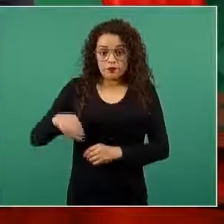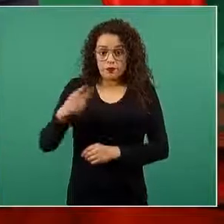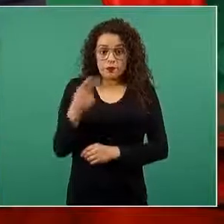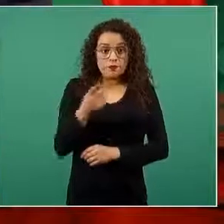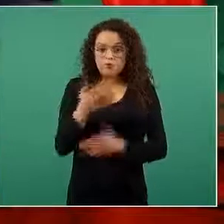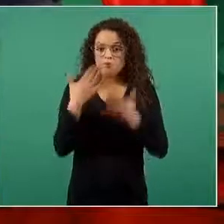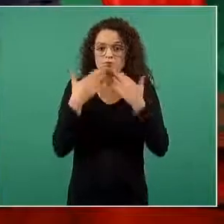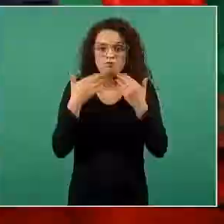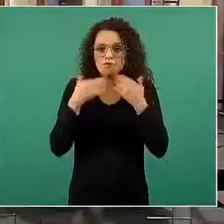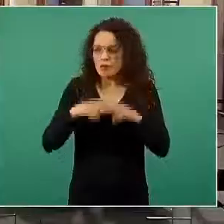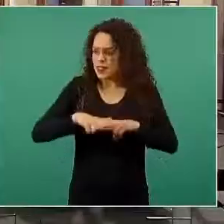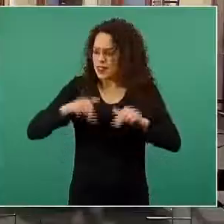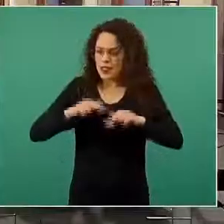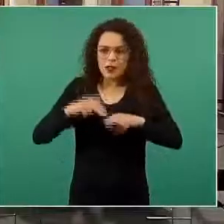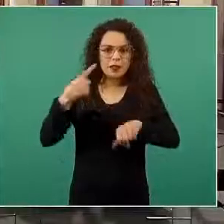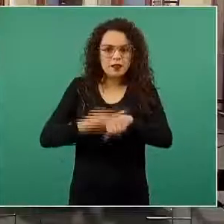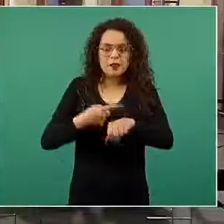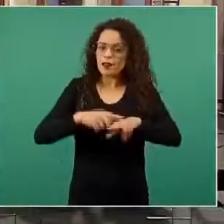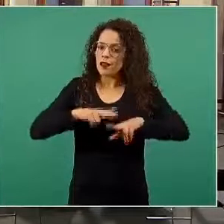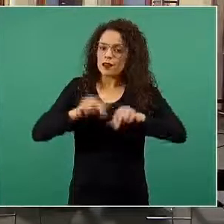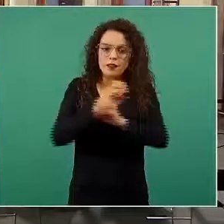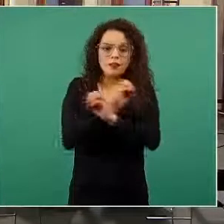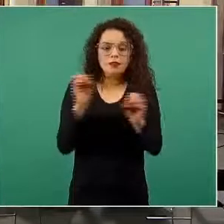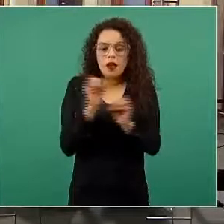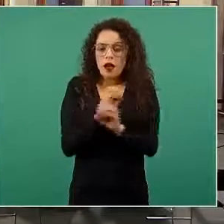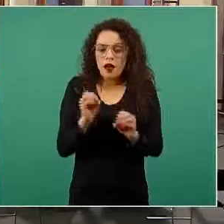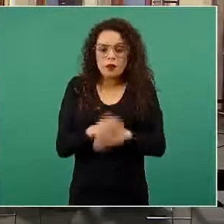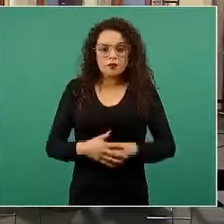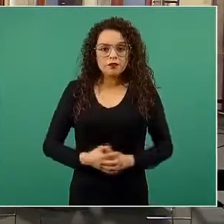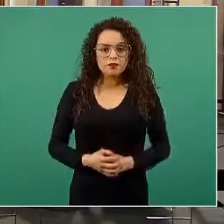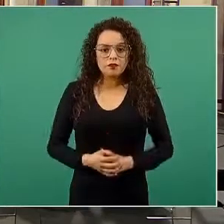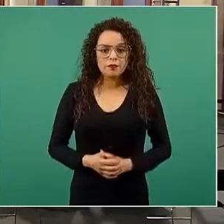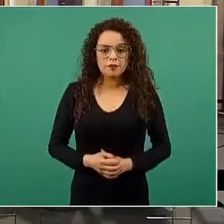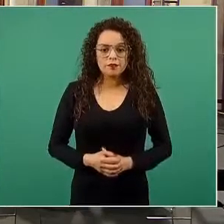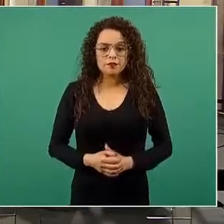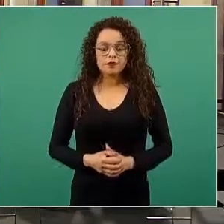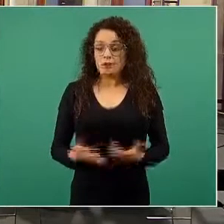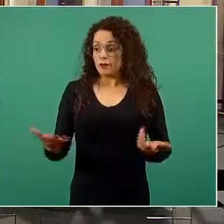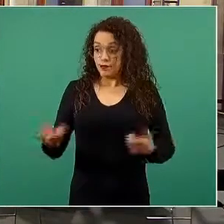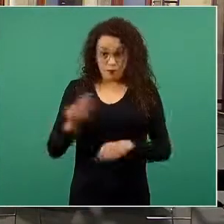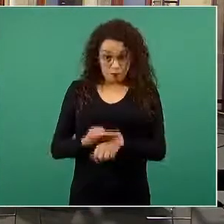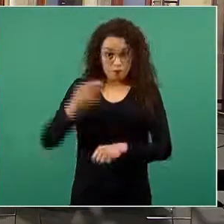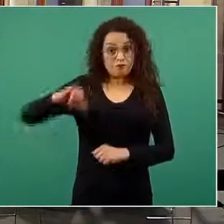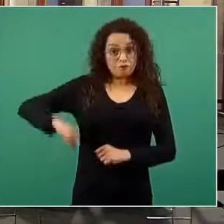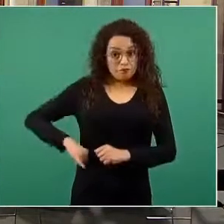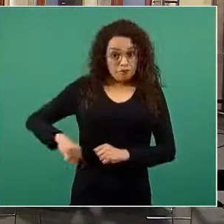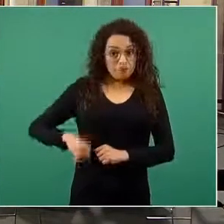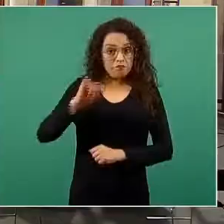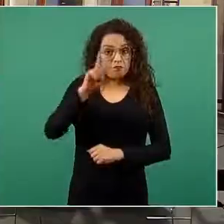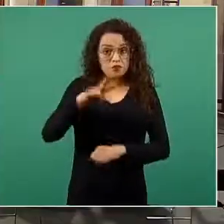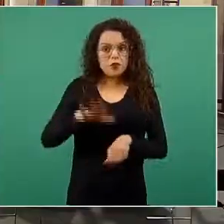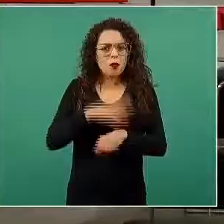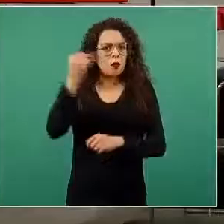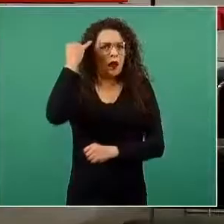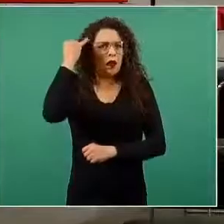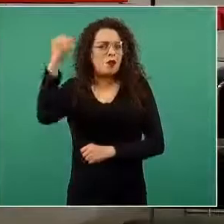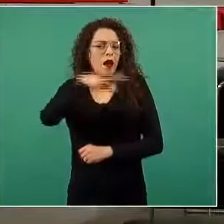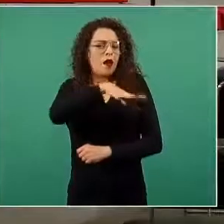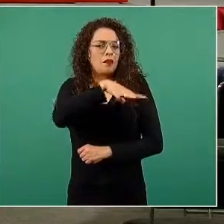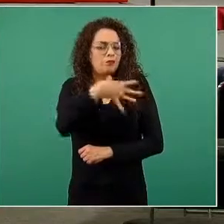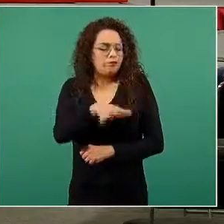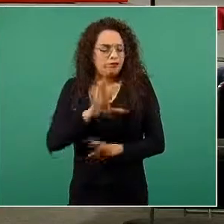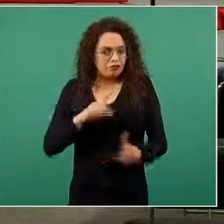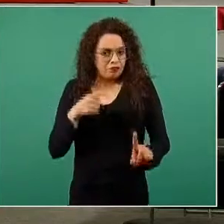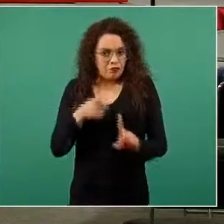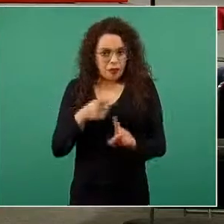Qué interesante, porque esto además nos conecta con una idea general por